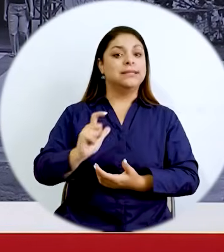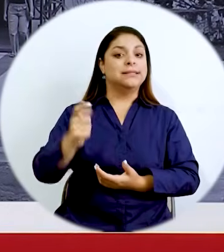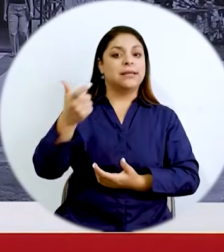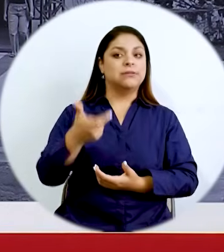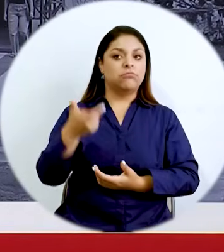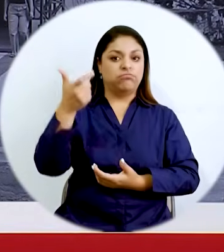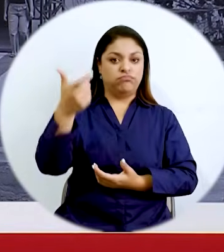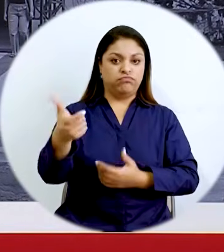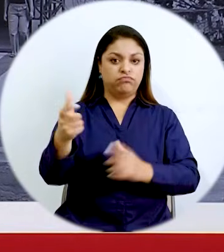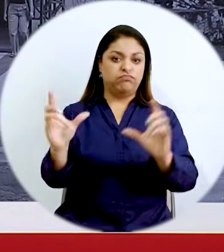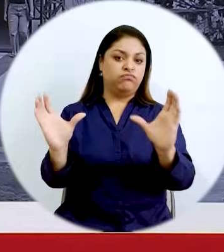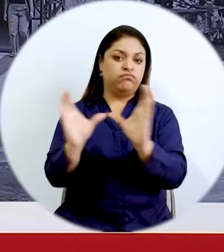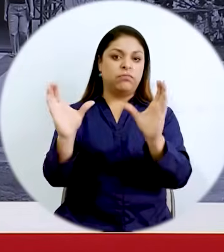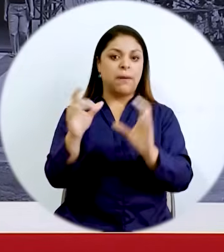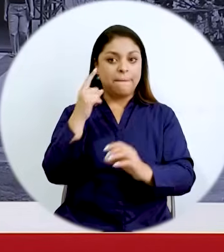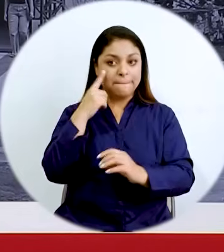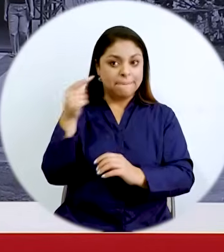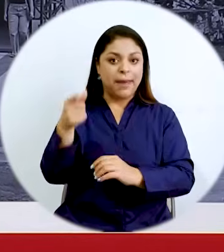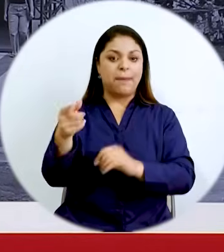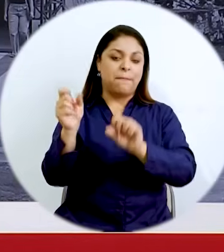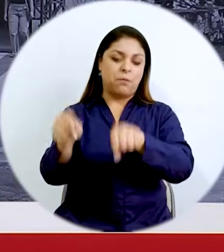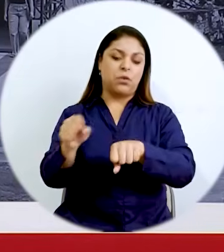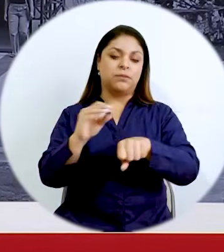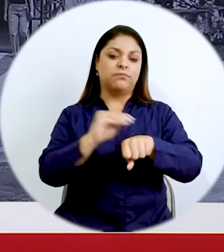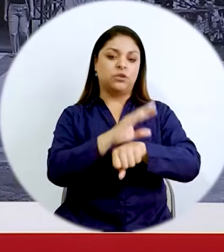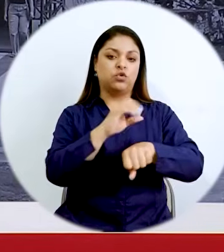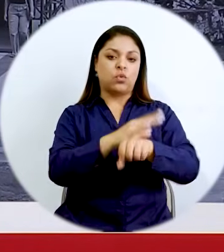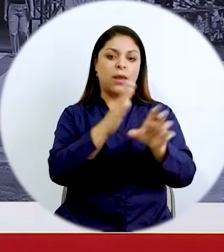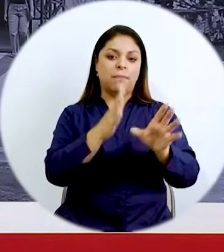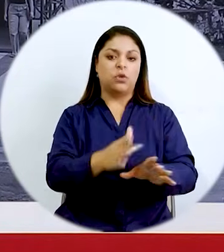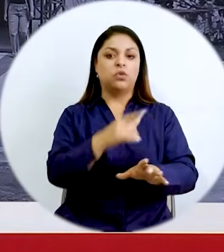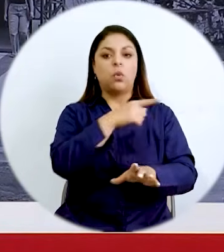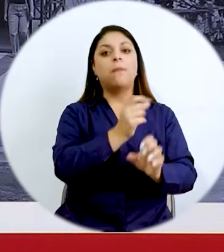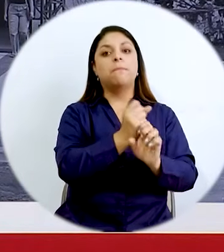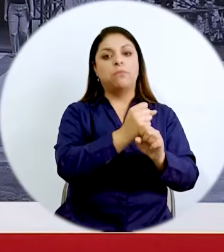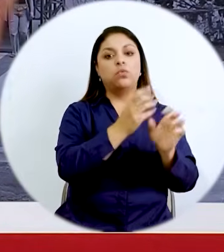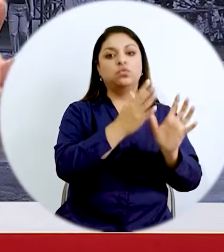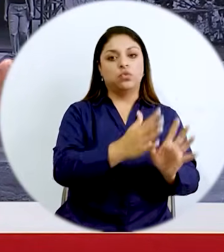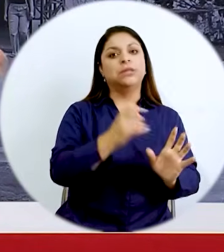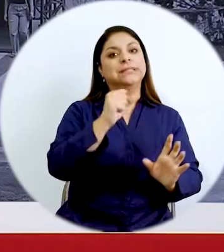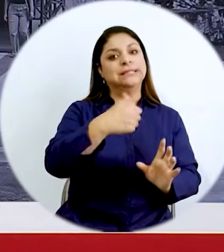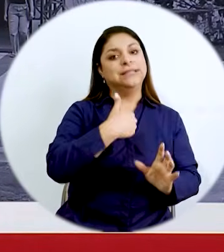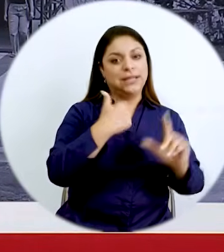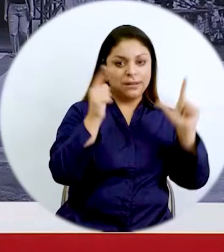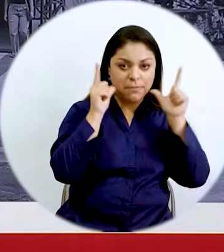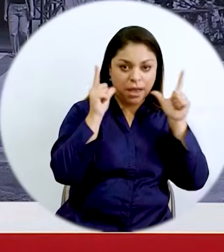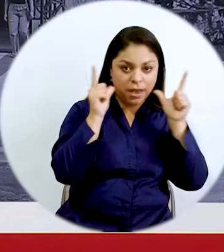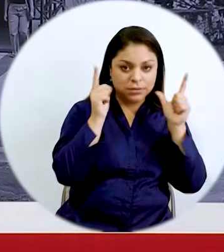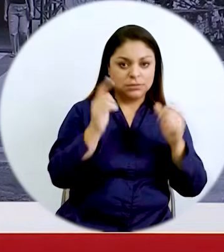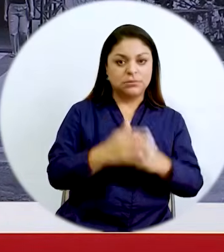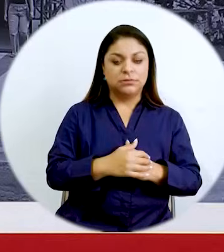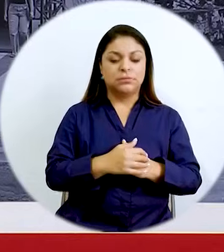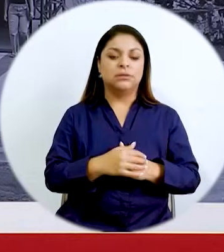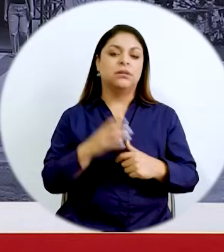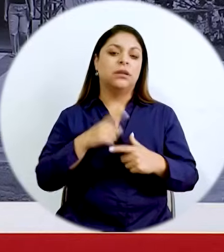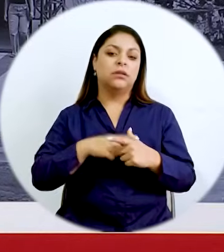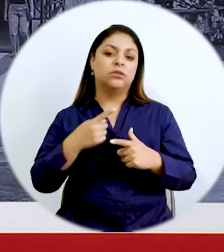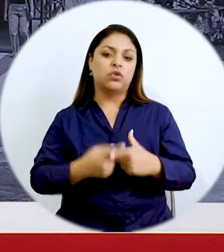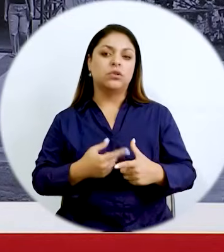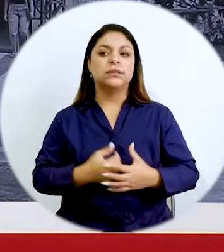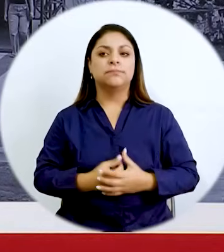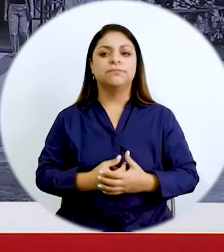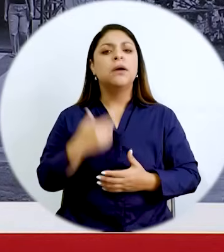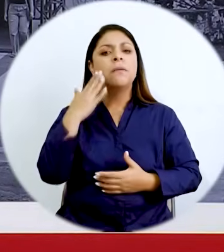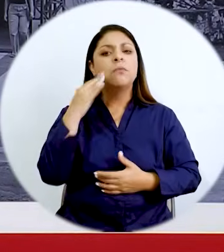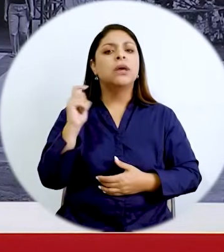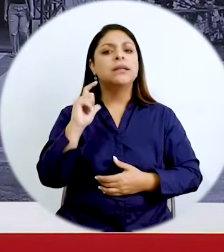licencia para dar el asesoramiento al productor que tiene las vacas. Entonces,